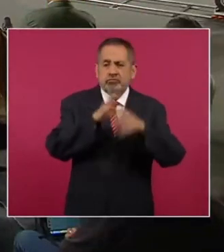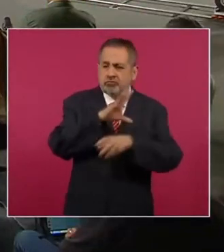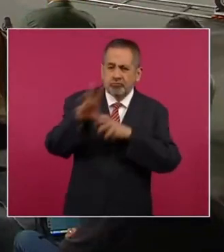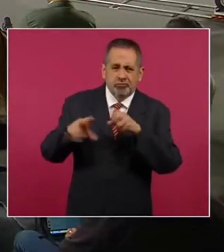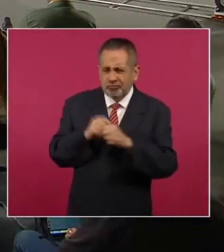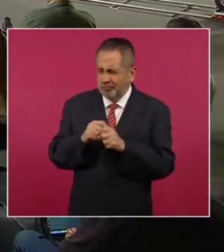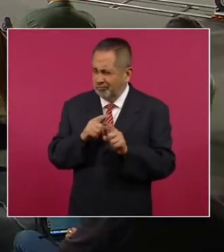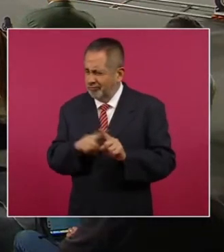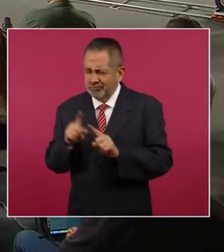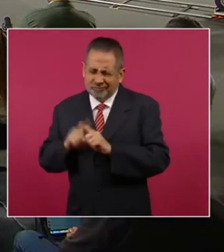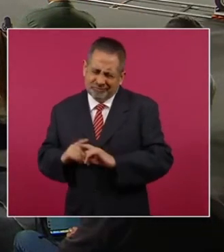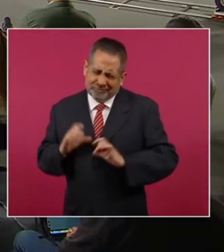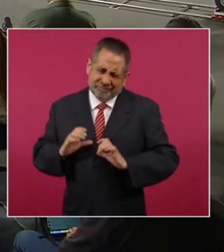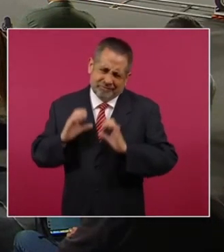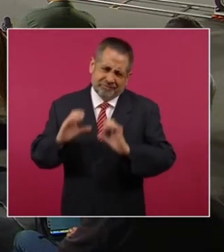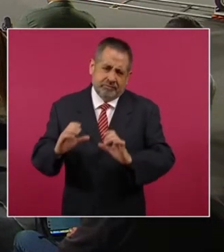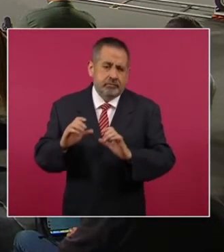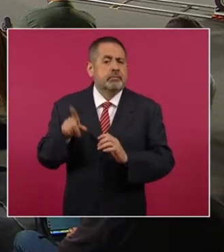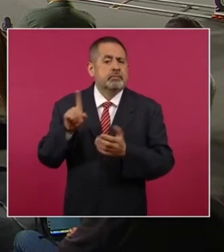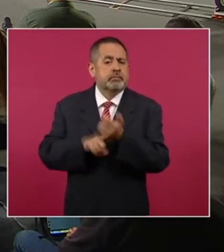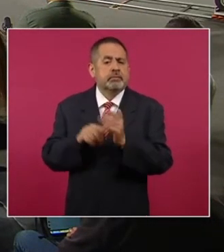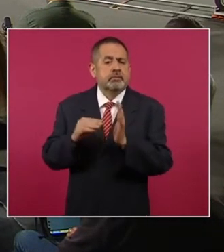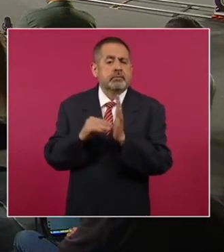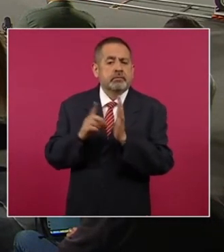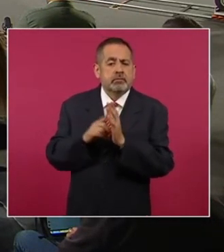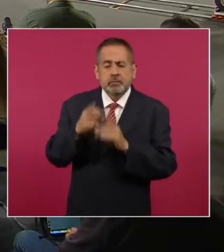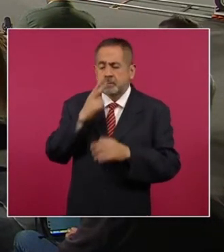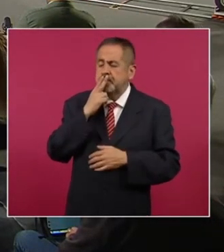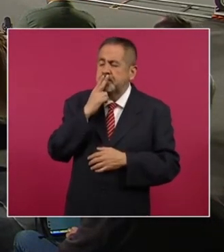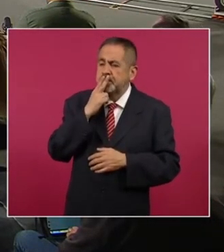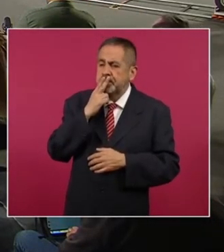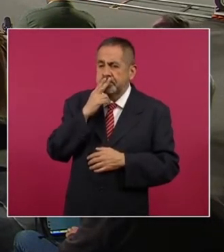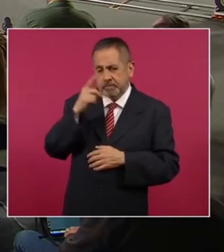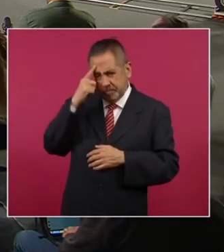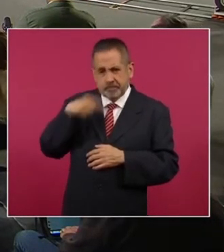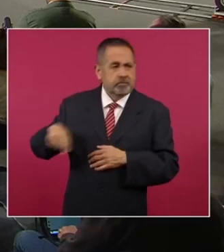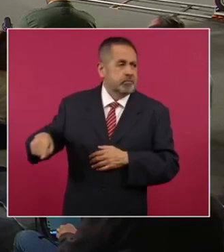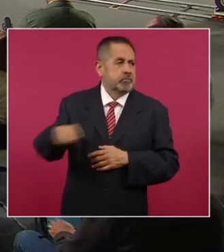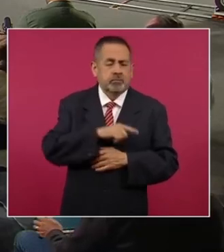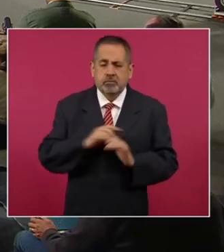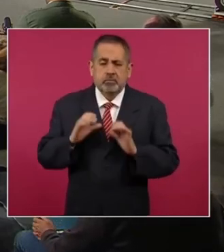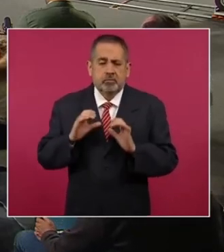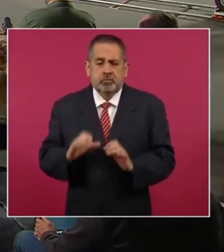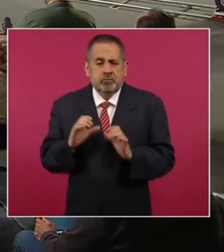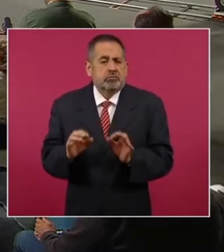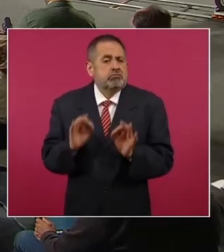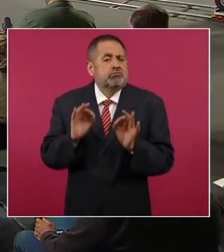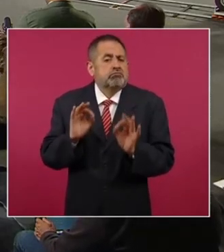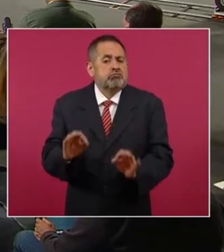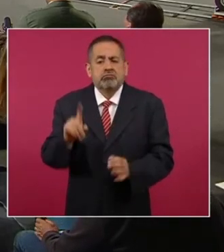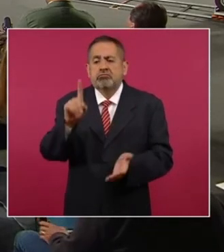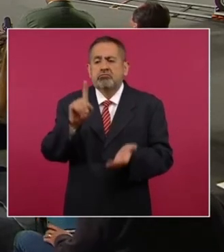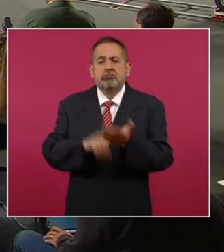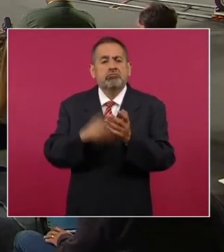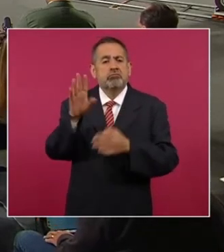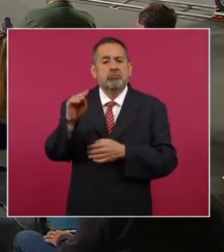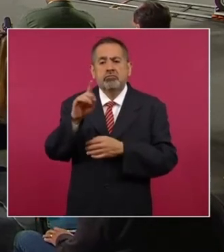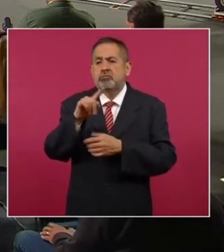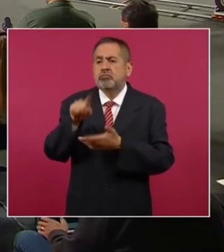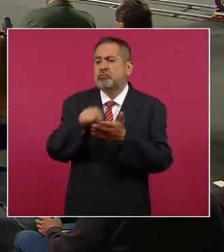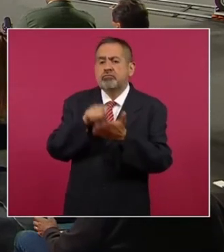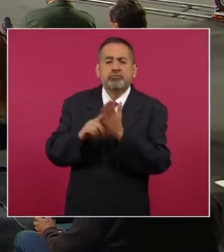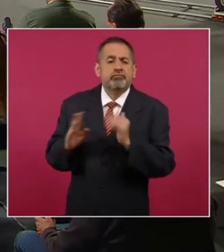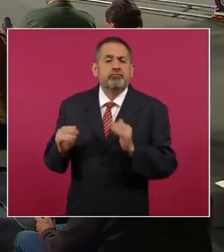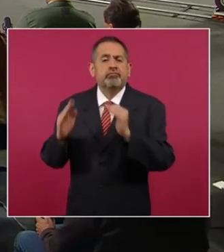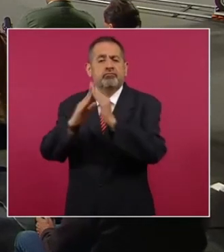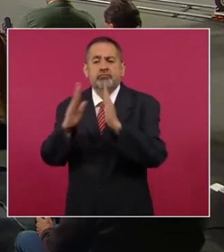pivoteos. Procedimientos que han permitido garantizar la preservación de más de mil 90 monumentos que